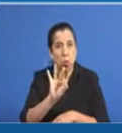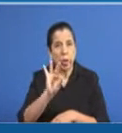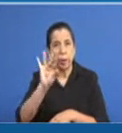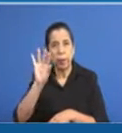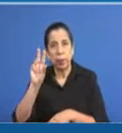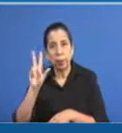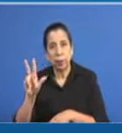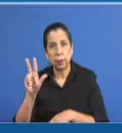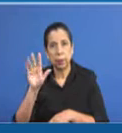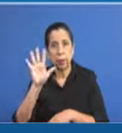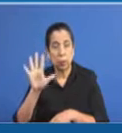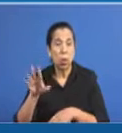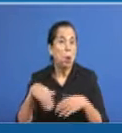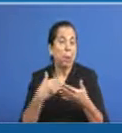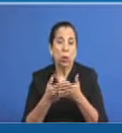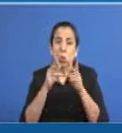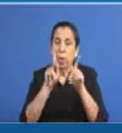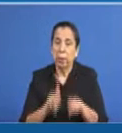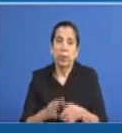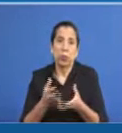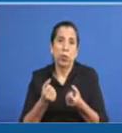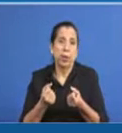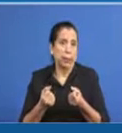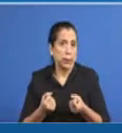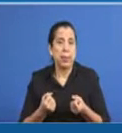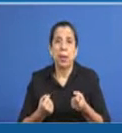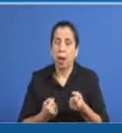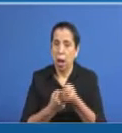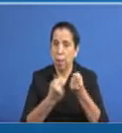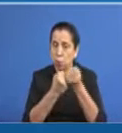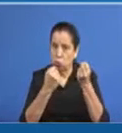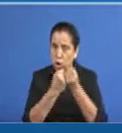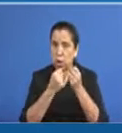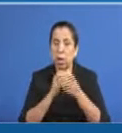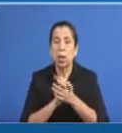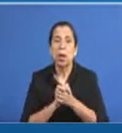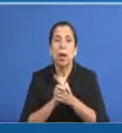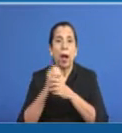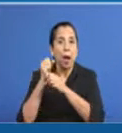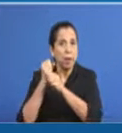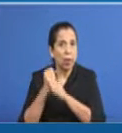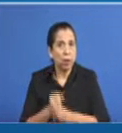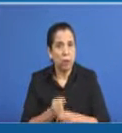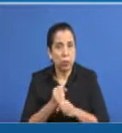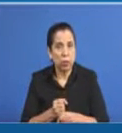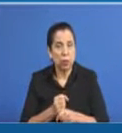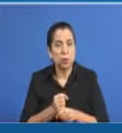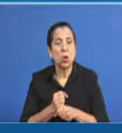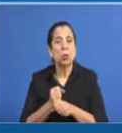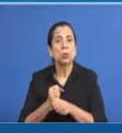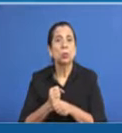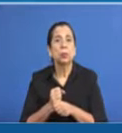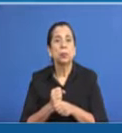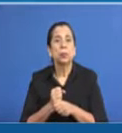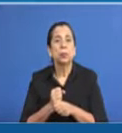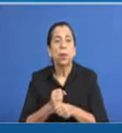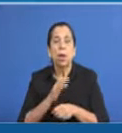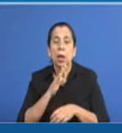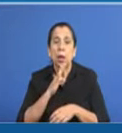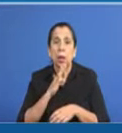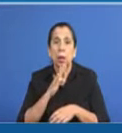0433-9978-45935, para todas las personas que estén interesadas en contribuir en esta labor que desarrolla Mario. Él nos habla que tiene